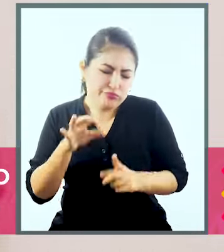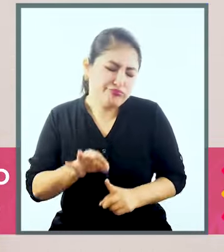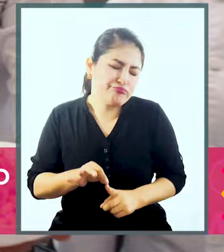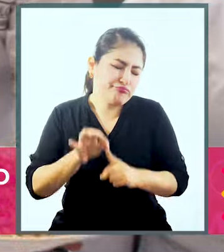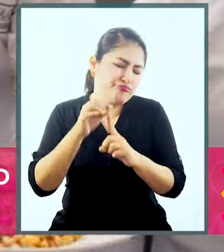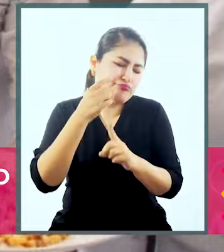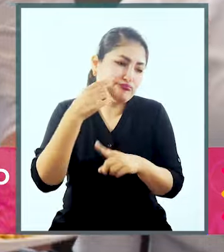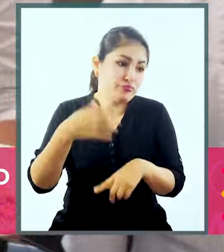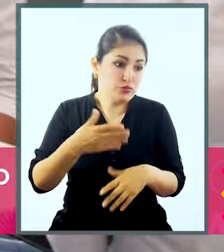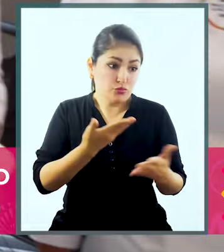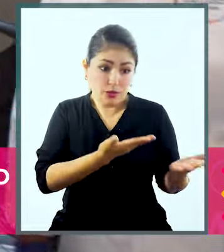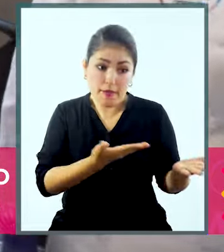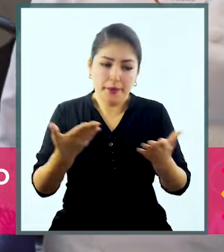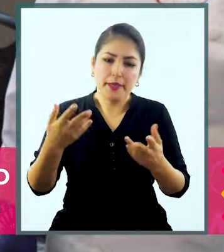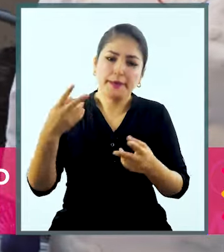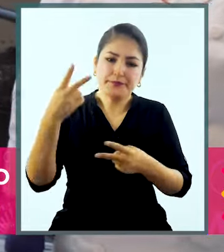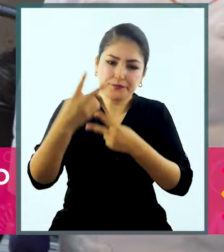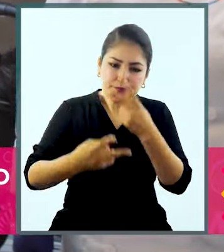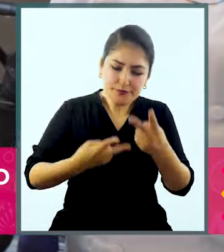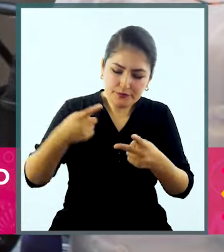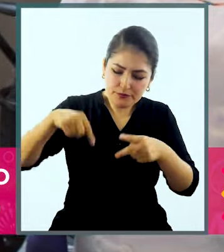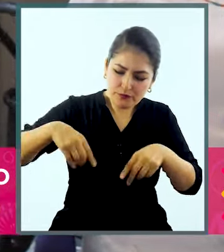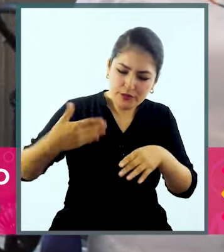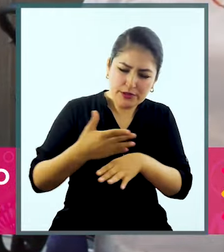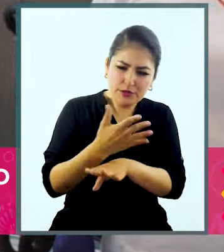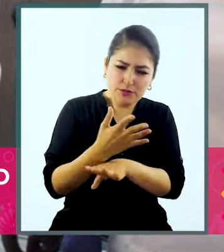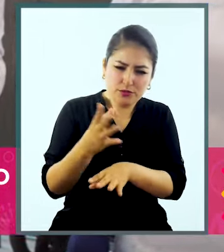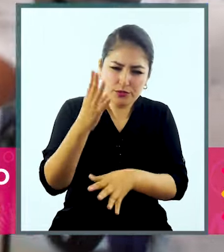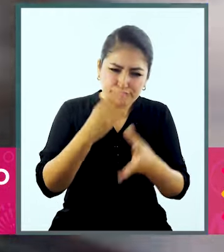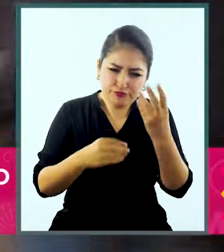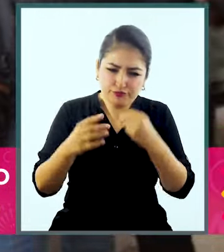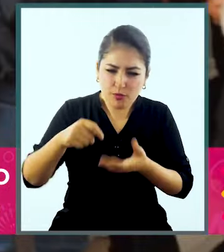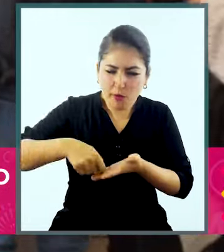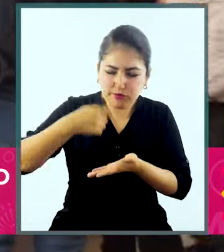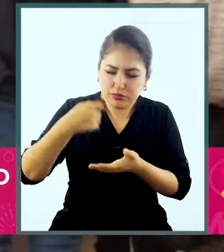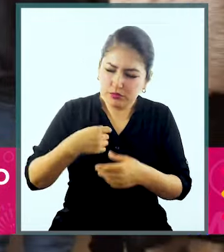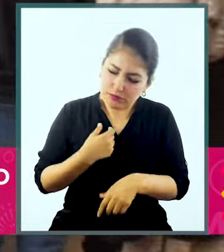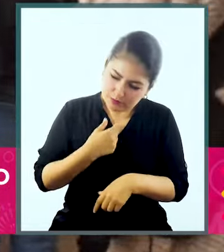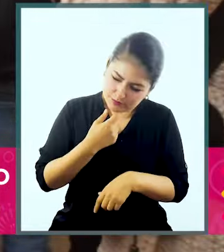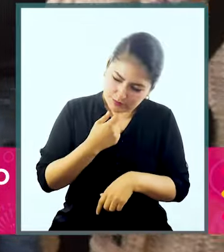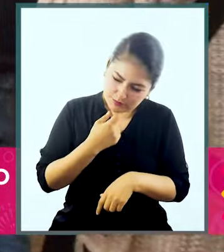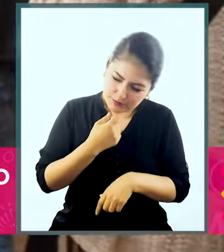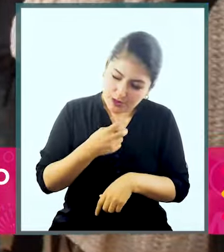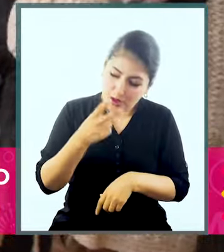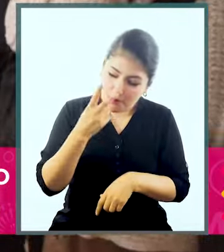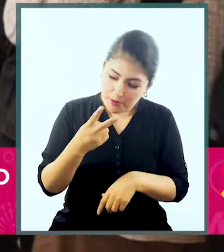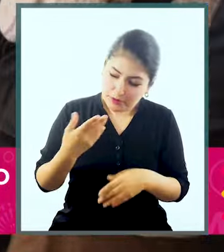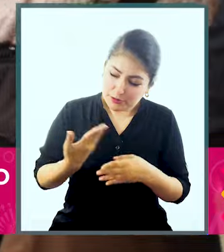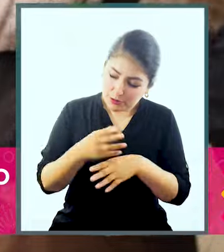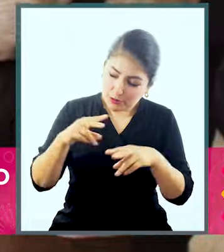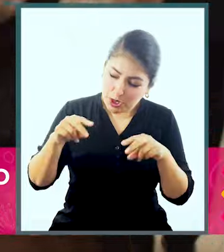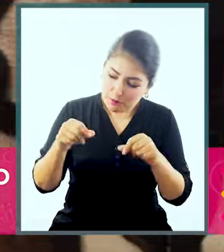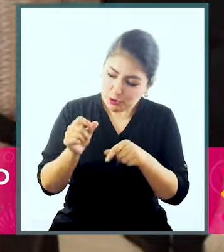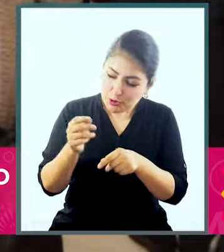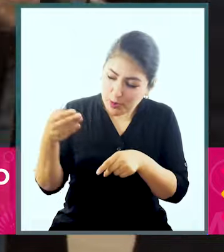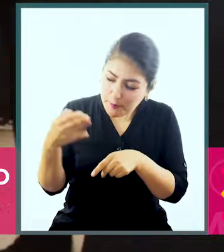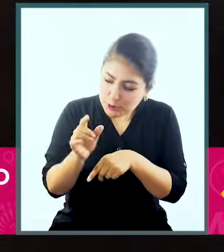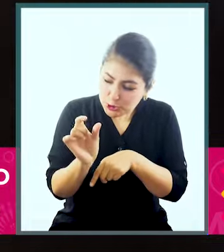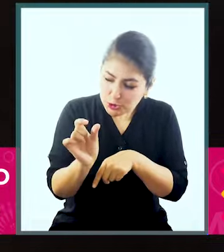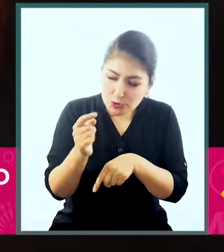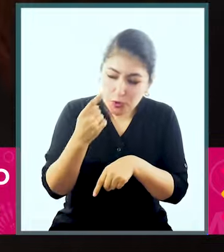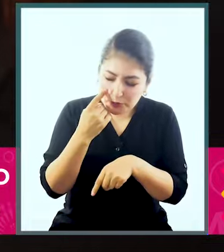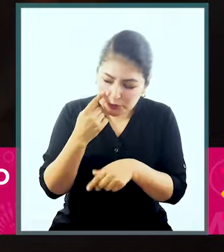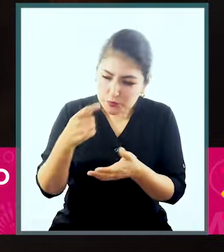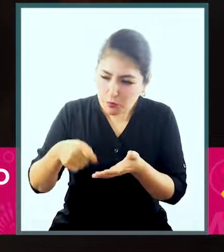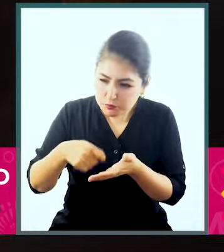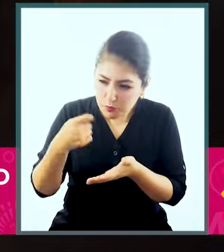para las personas que puedan visitar la ciudad de Chimbote en estas festividades de San Pedrito. Voy a probar el delicioso ceviche de anchoveta.